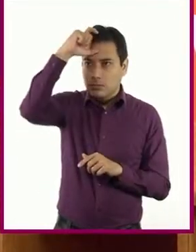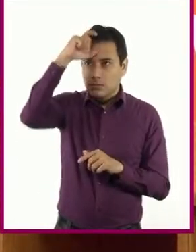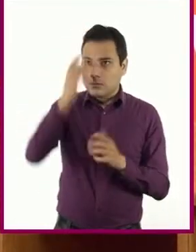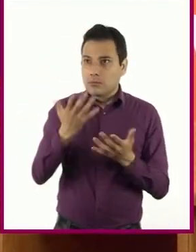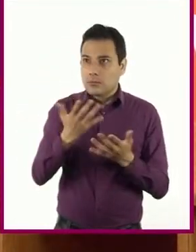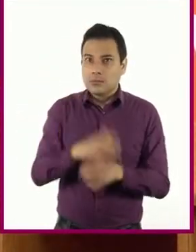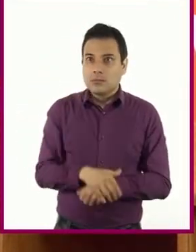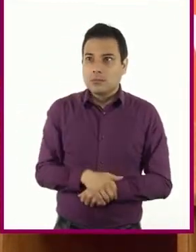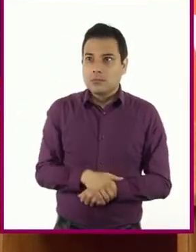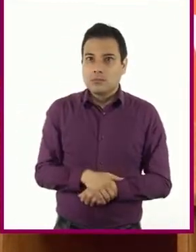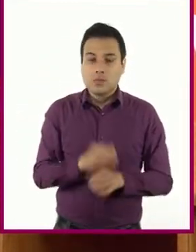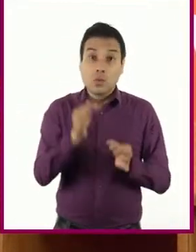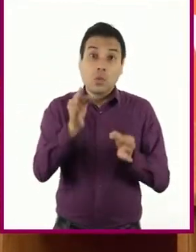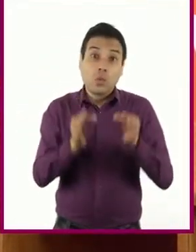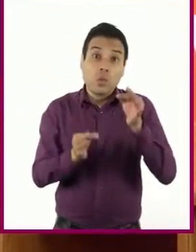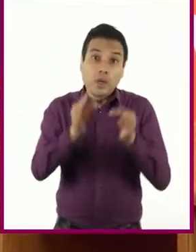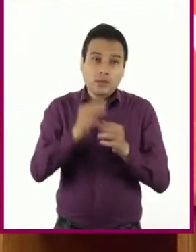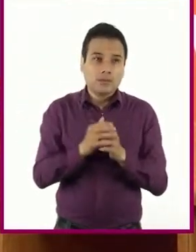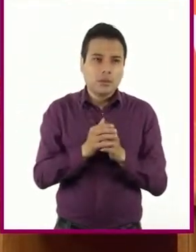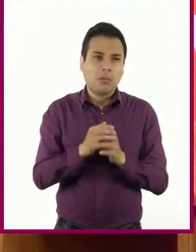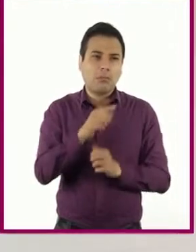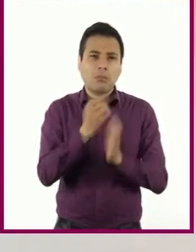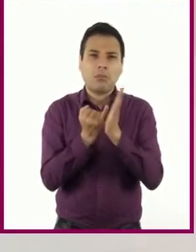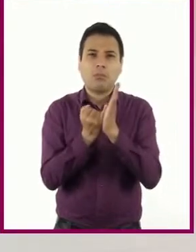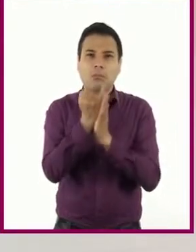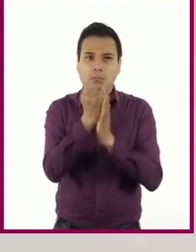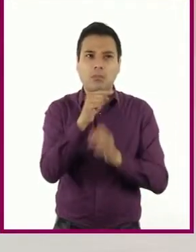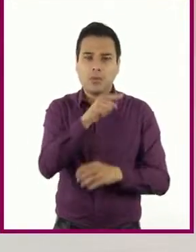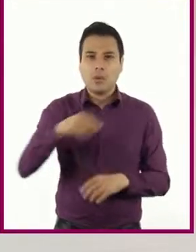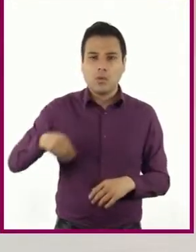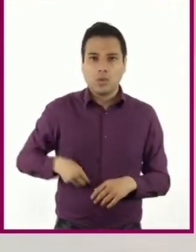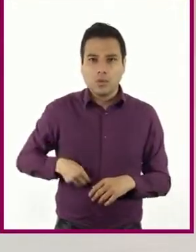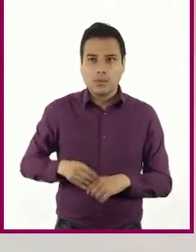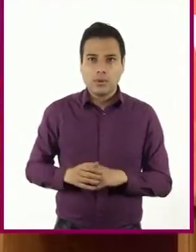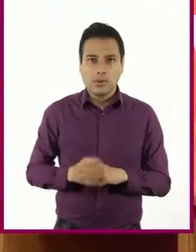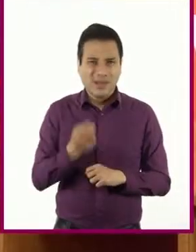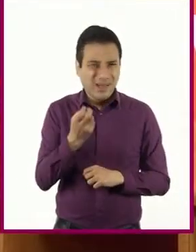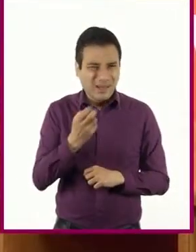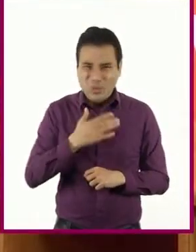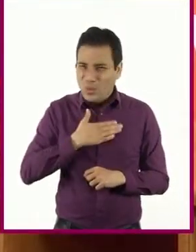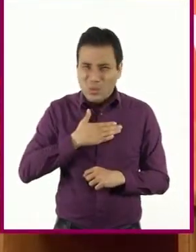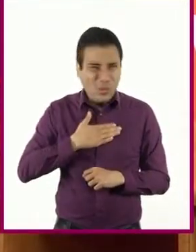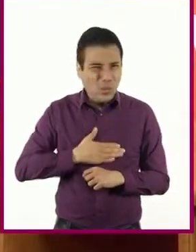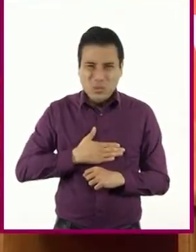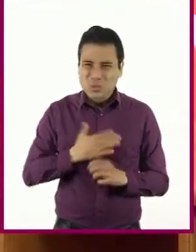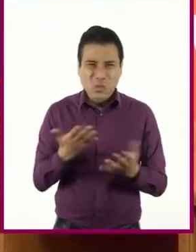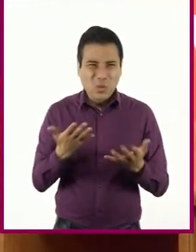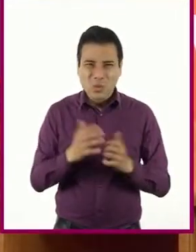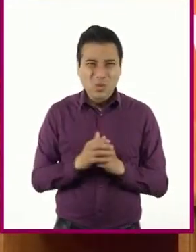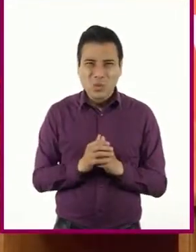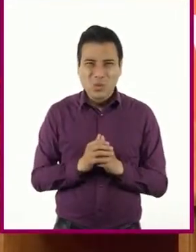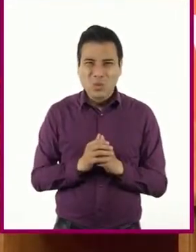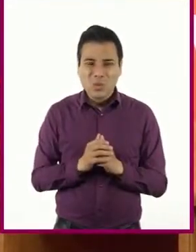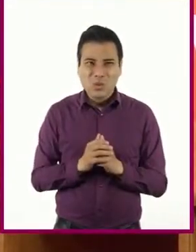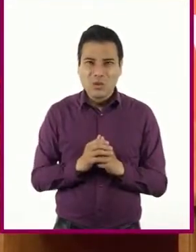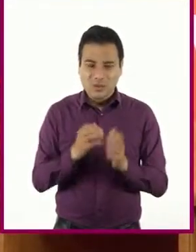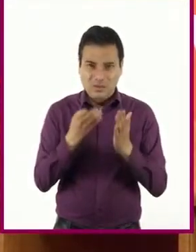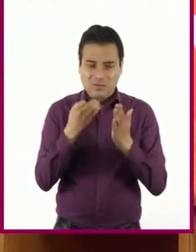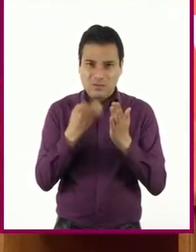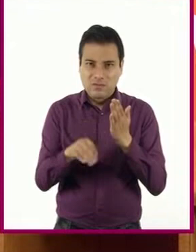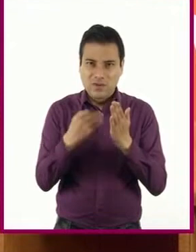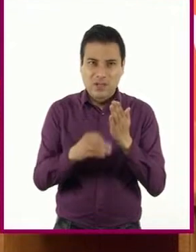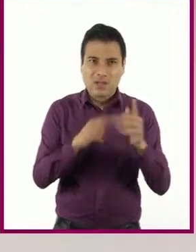fue declarado culpable. ¡Qué injusticia! Cumplir una condena sin que le haya dado la oportunidad